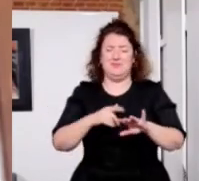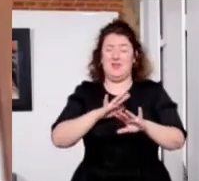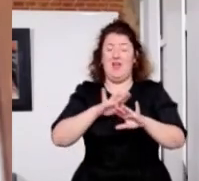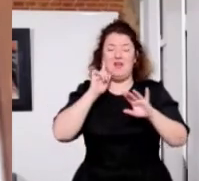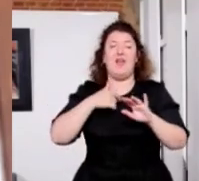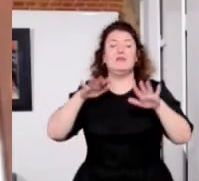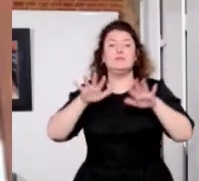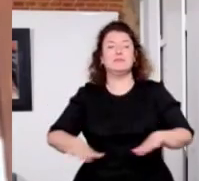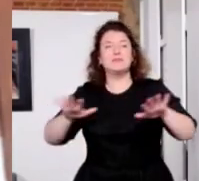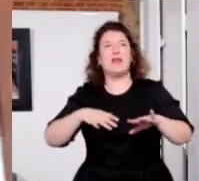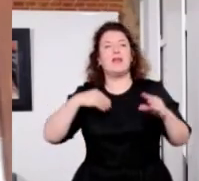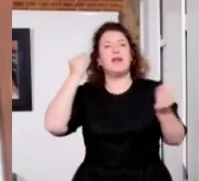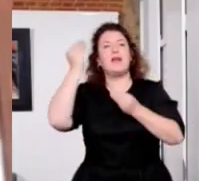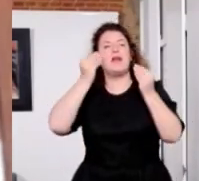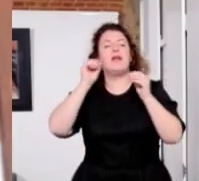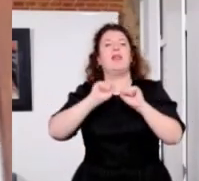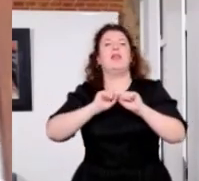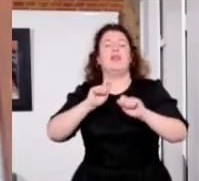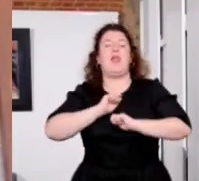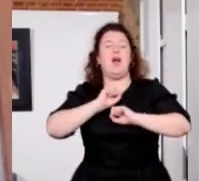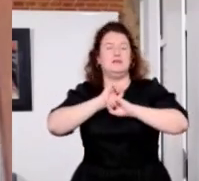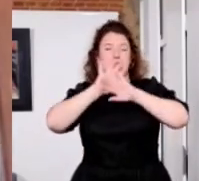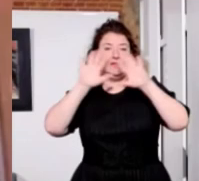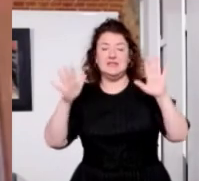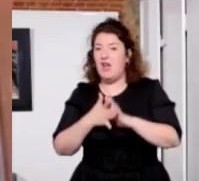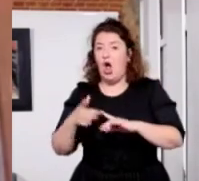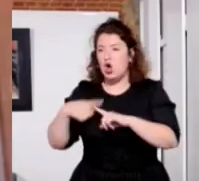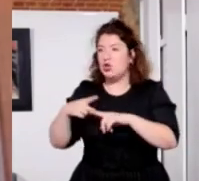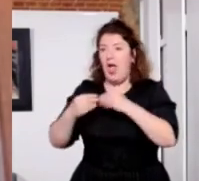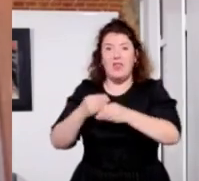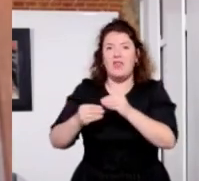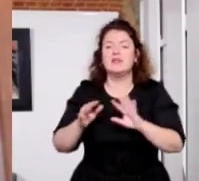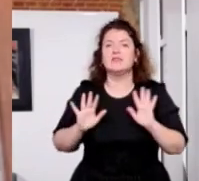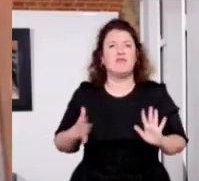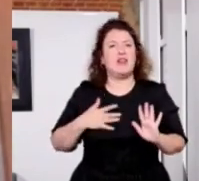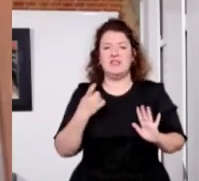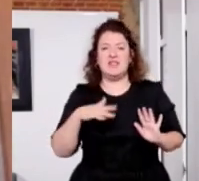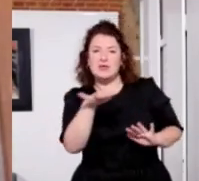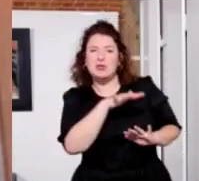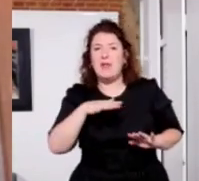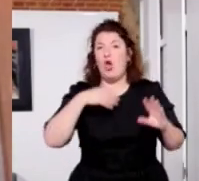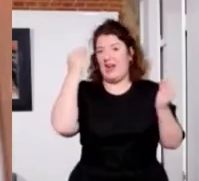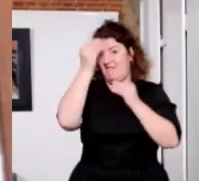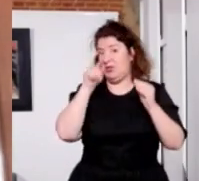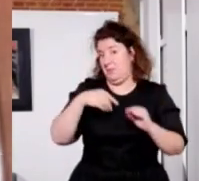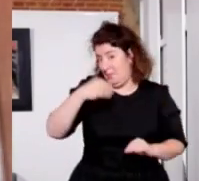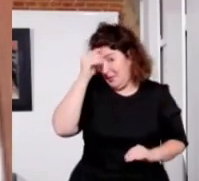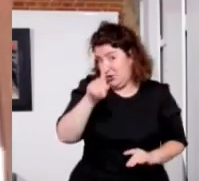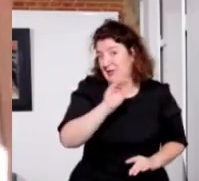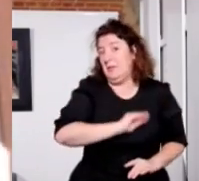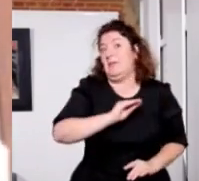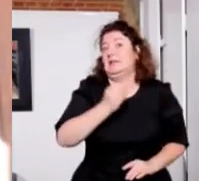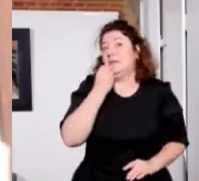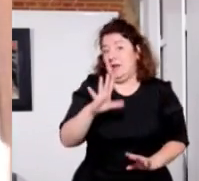alguna cuestión, ¿no? Por tanto, para mí, dejar de hacer cosas para encontrar espacios de reflexión ya sería una buena iniciativa de terapia de